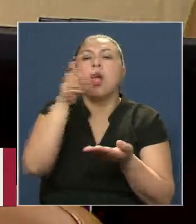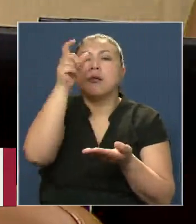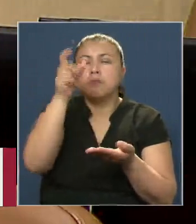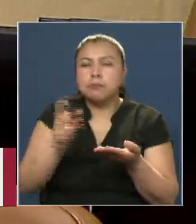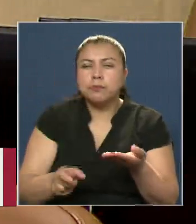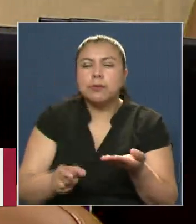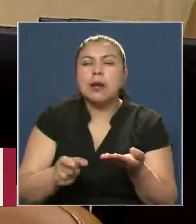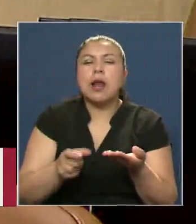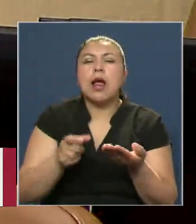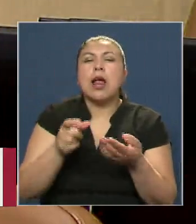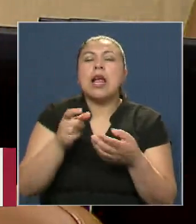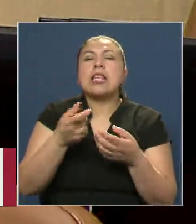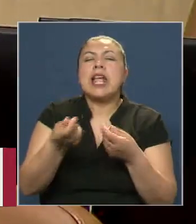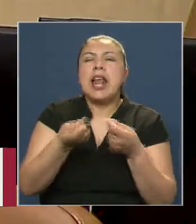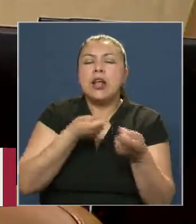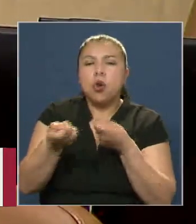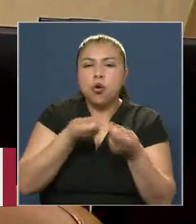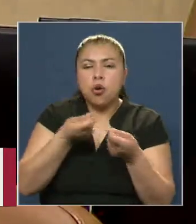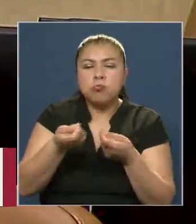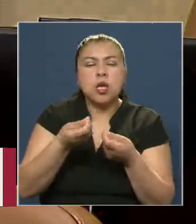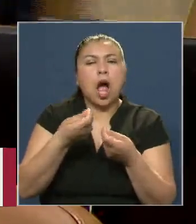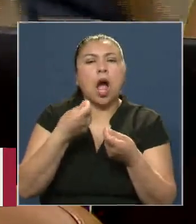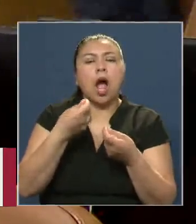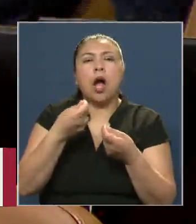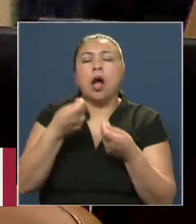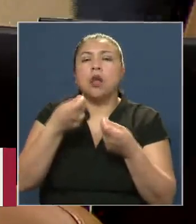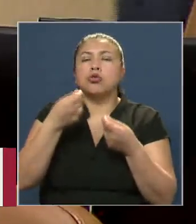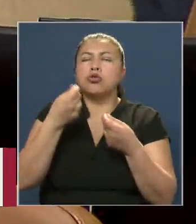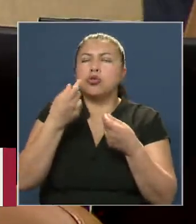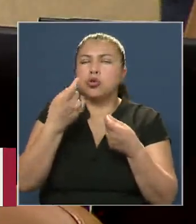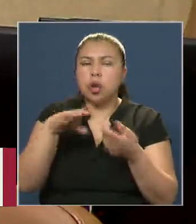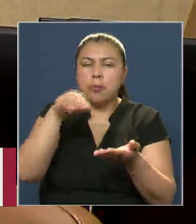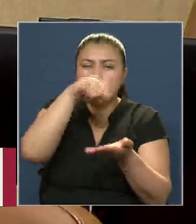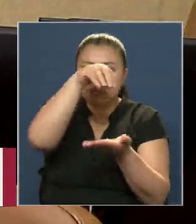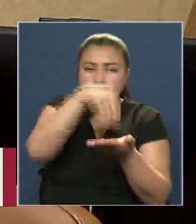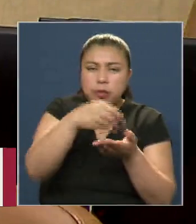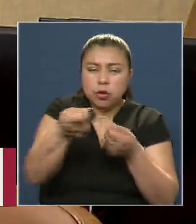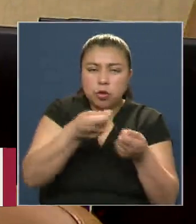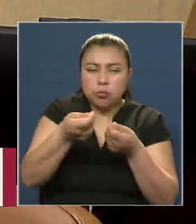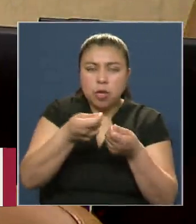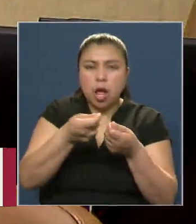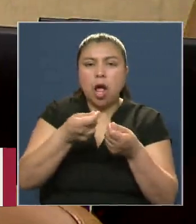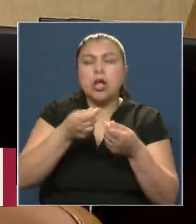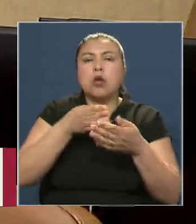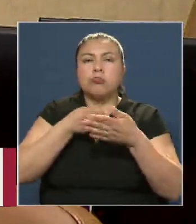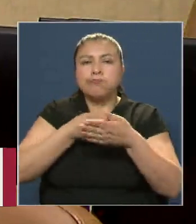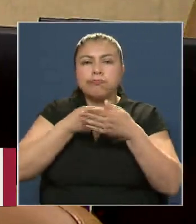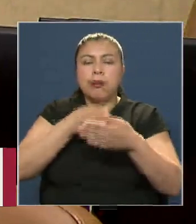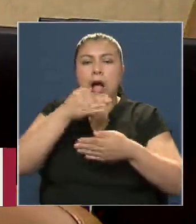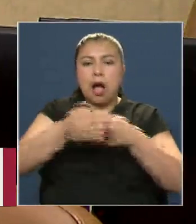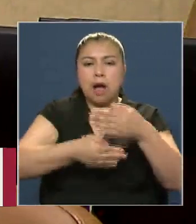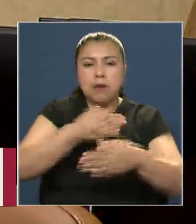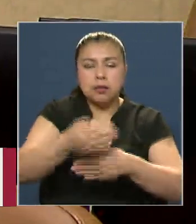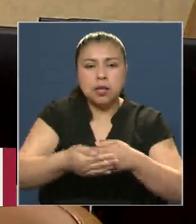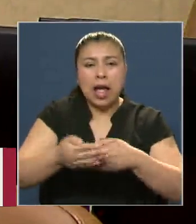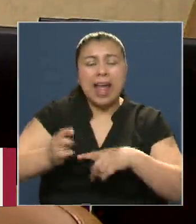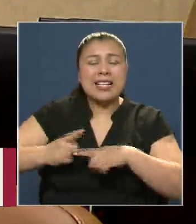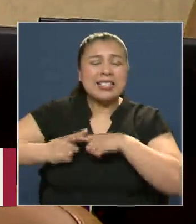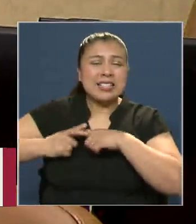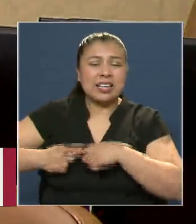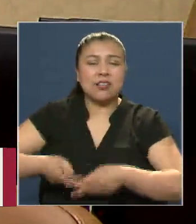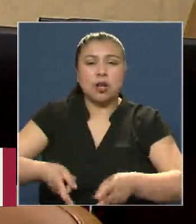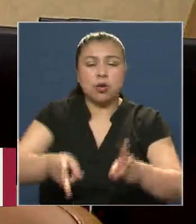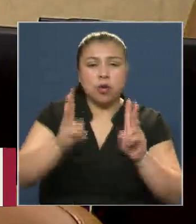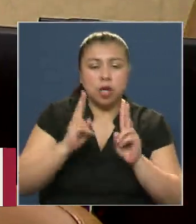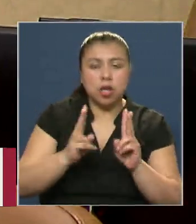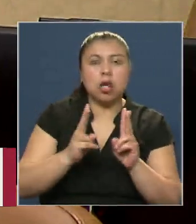económica prime sobre los derechos en vez de avanzar buscando una combinación virtuosa. Sacrifican los derechos por asegurar